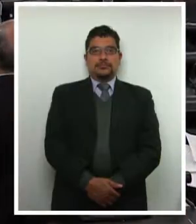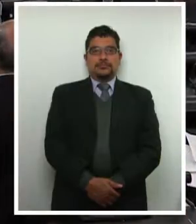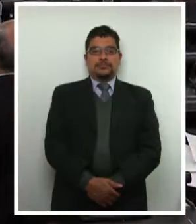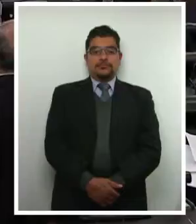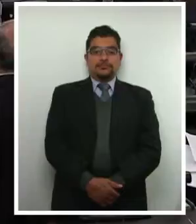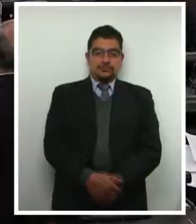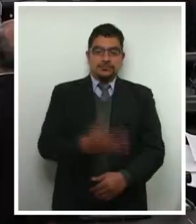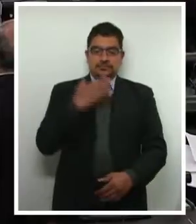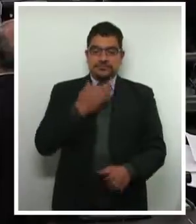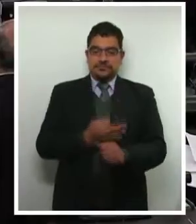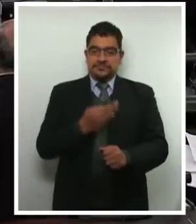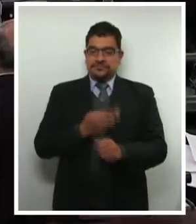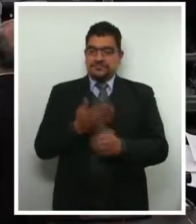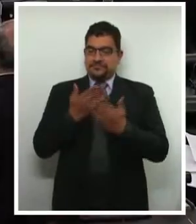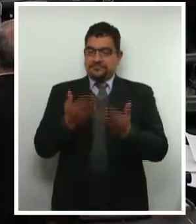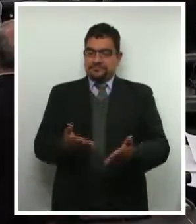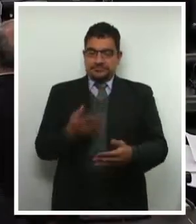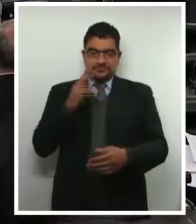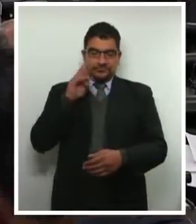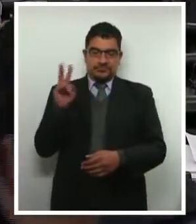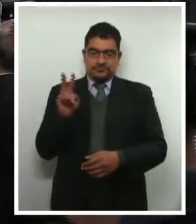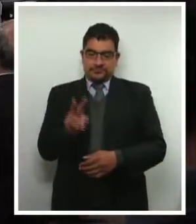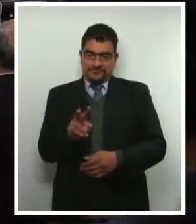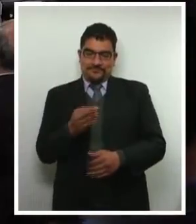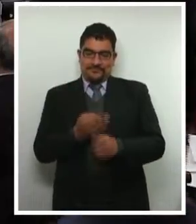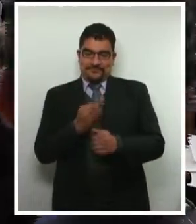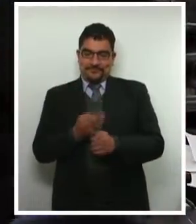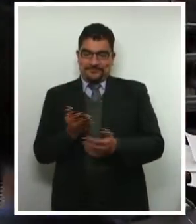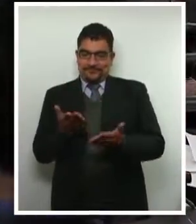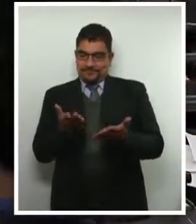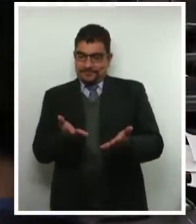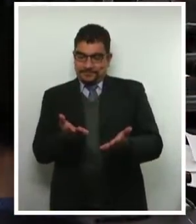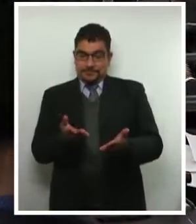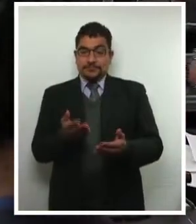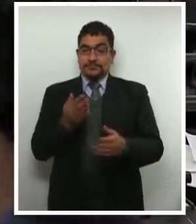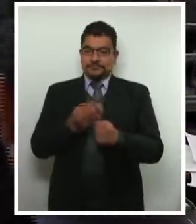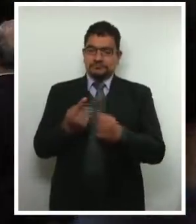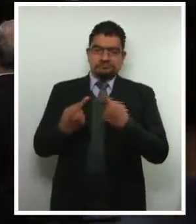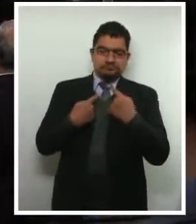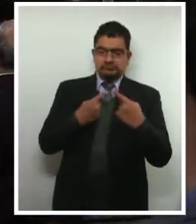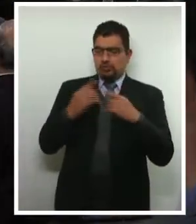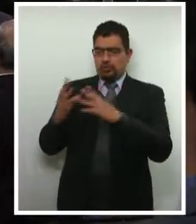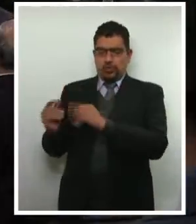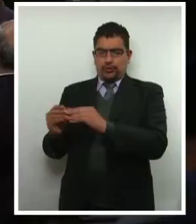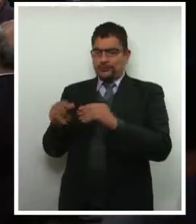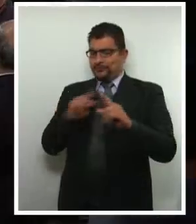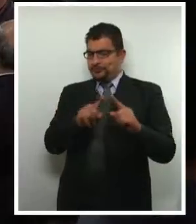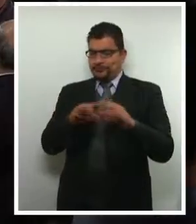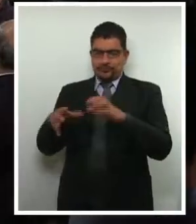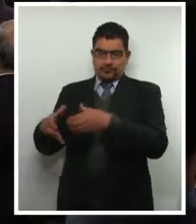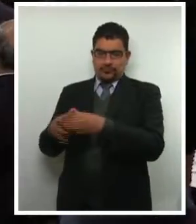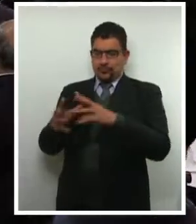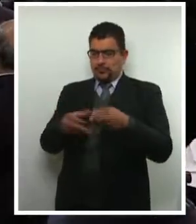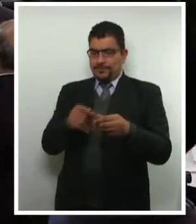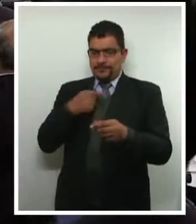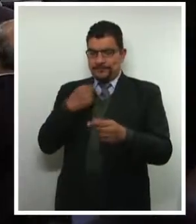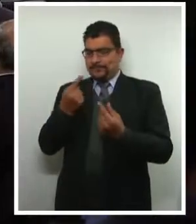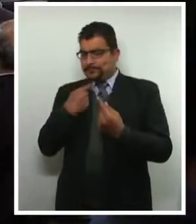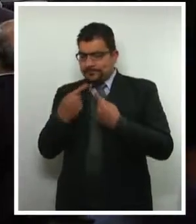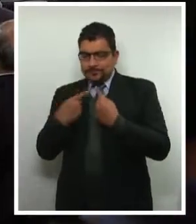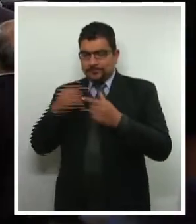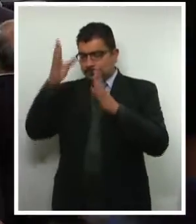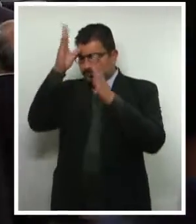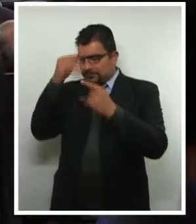Bueno, pues en este momento, como usted puede observar, se está llevando a cabo el ponerse de